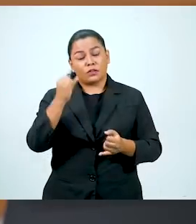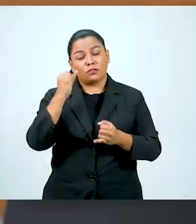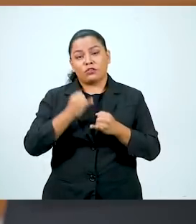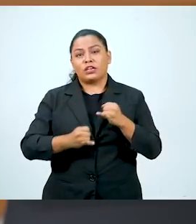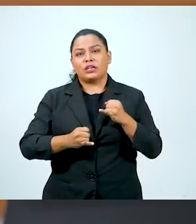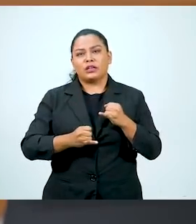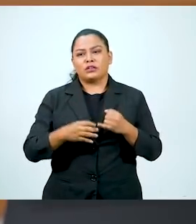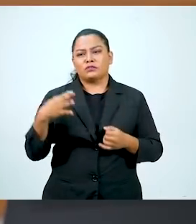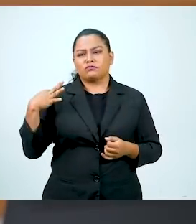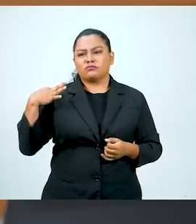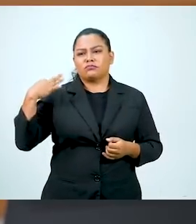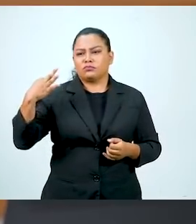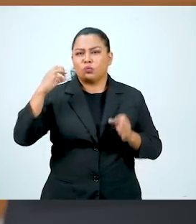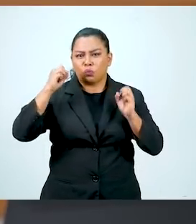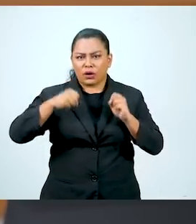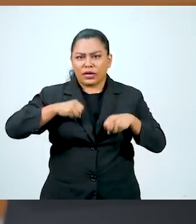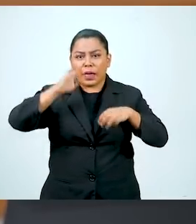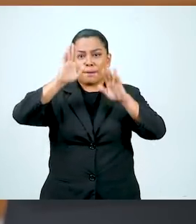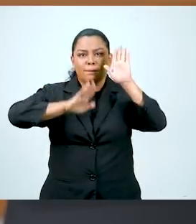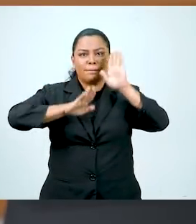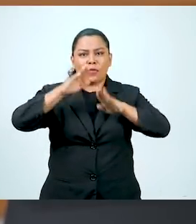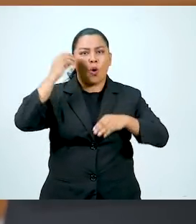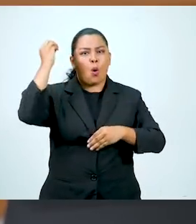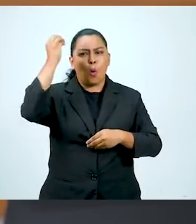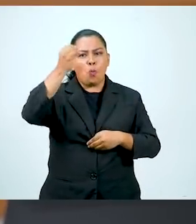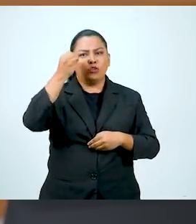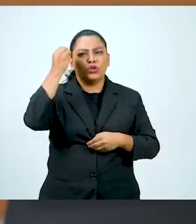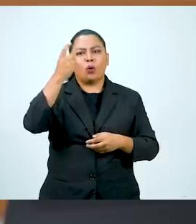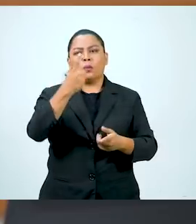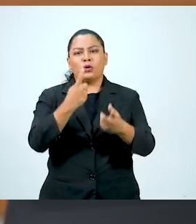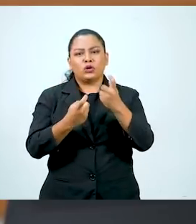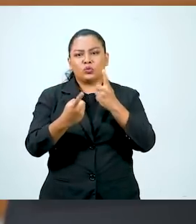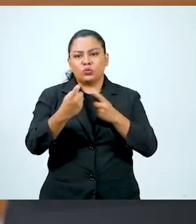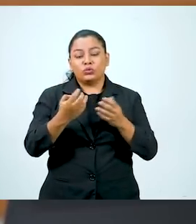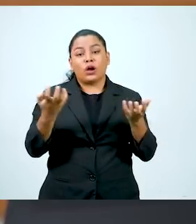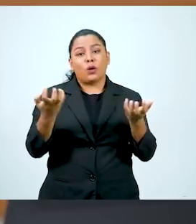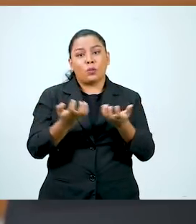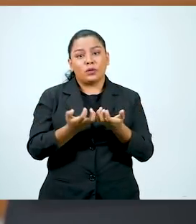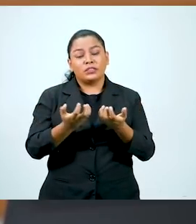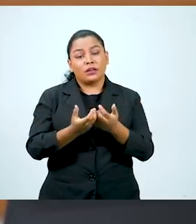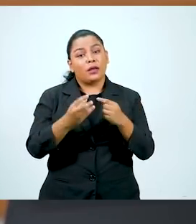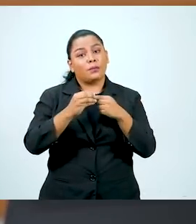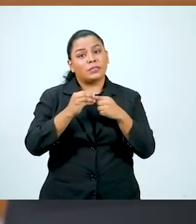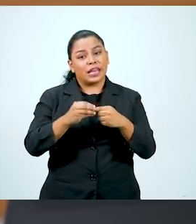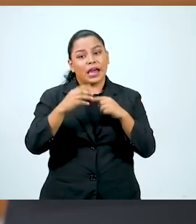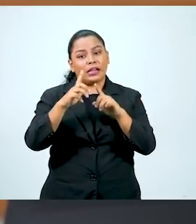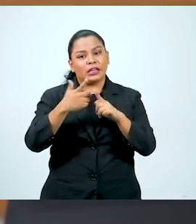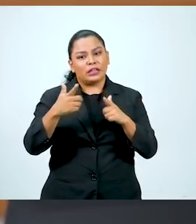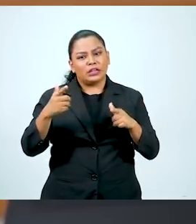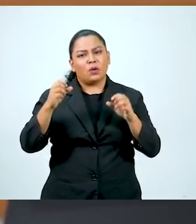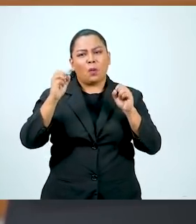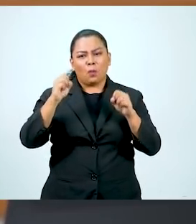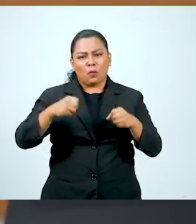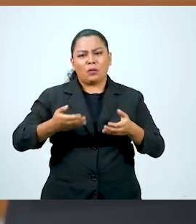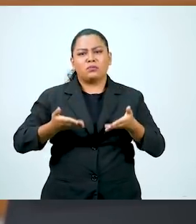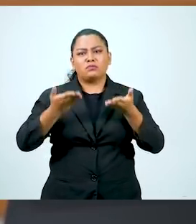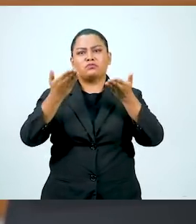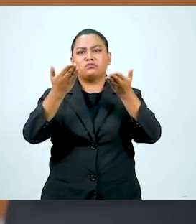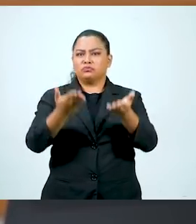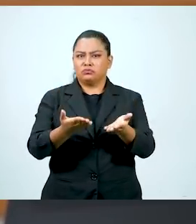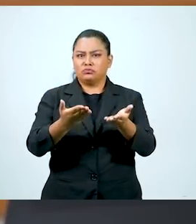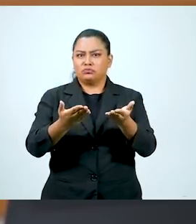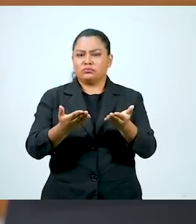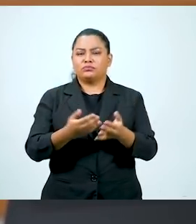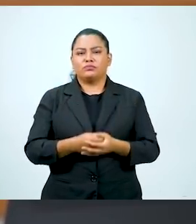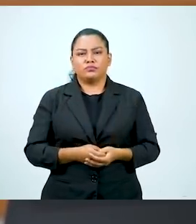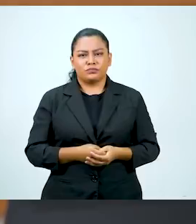Para finalizar, les invito a que participen en el chat, pues nuestros compañeros especialistas de lenguaje y literatura están a su disposición